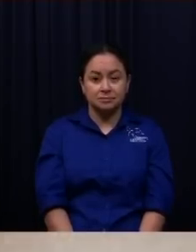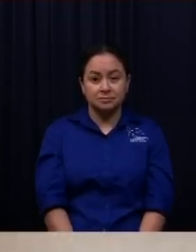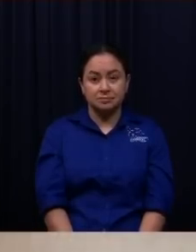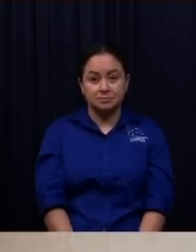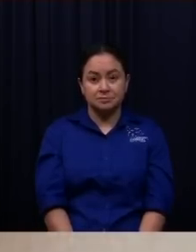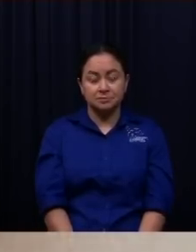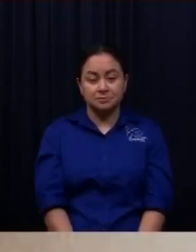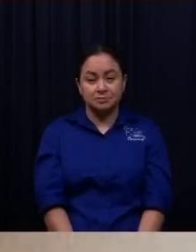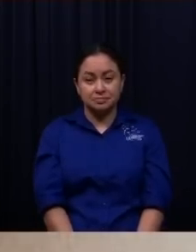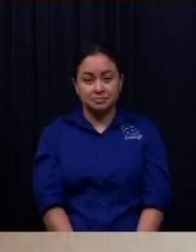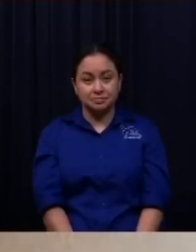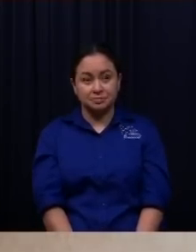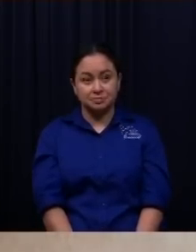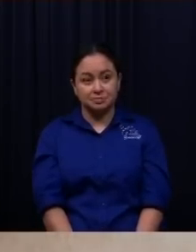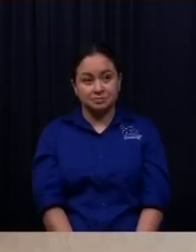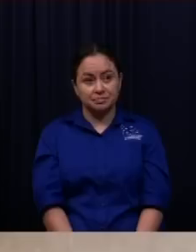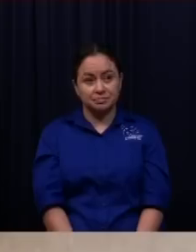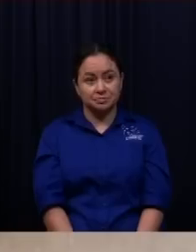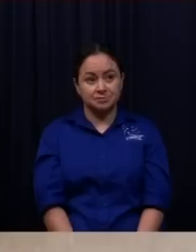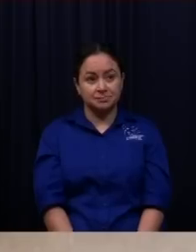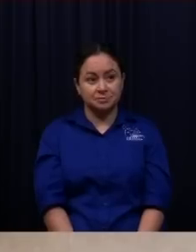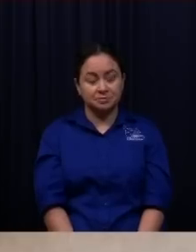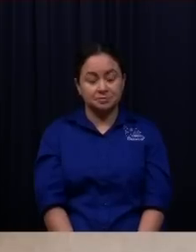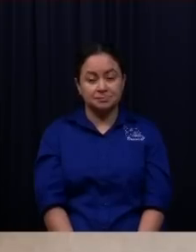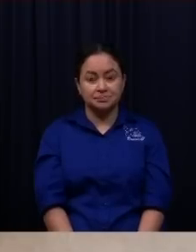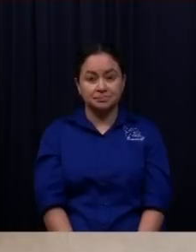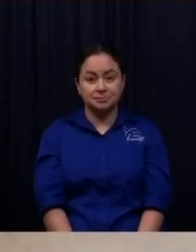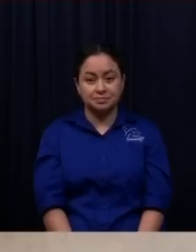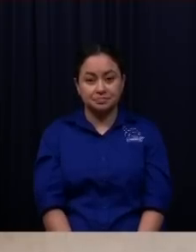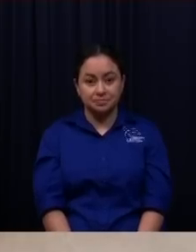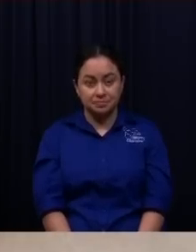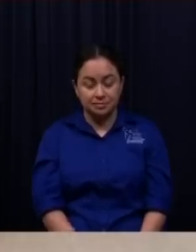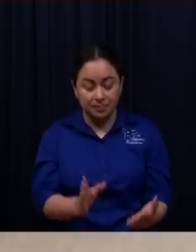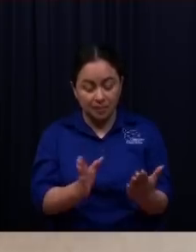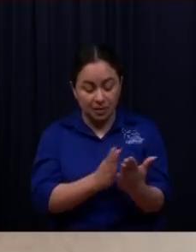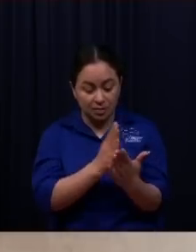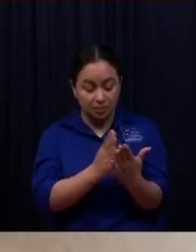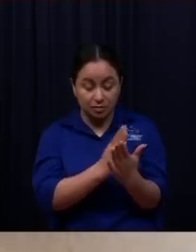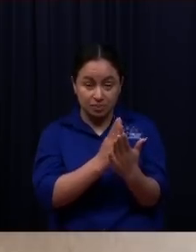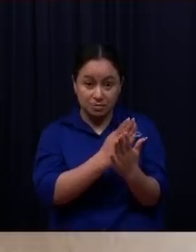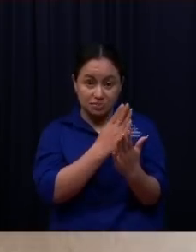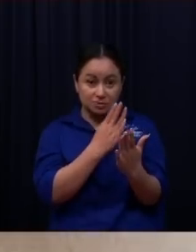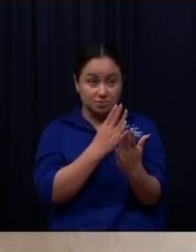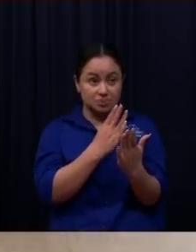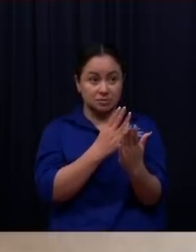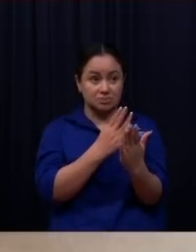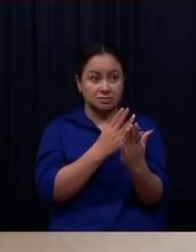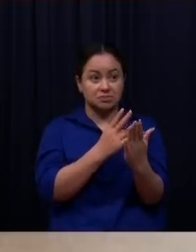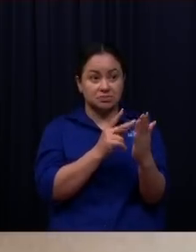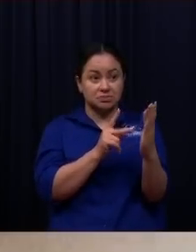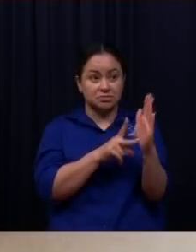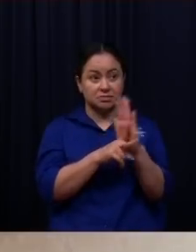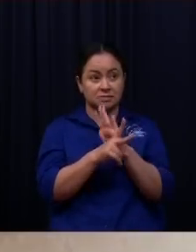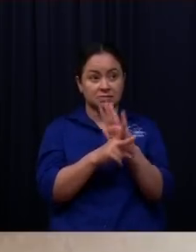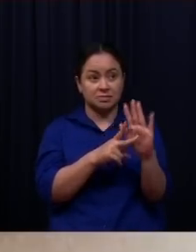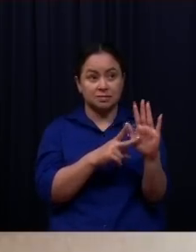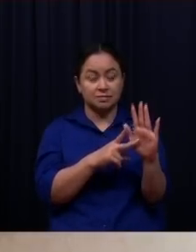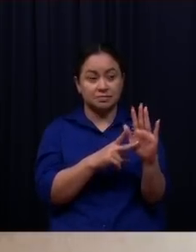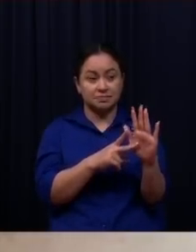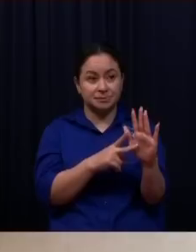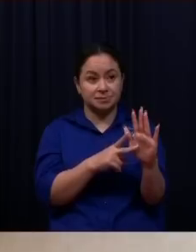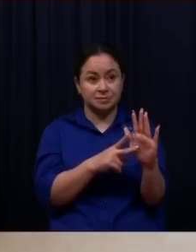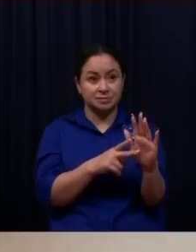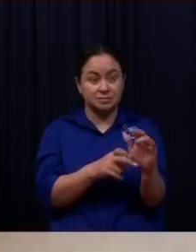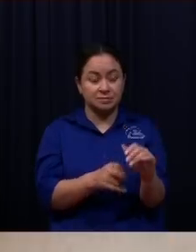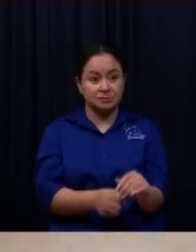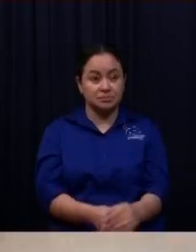Por eso es, ¿dónde está el versículo, la versión de Jerusalén de Isaías, no? Saúl a